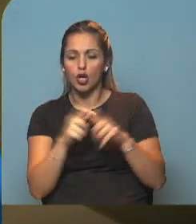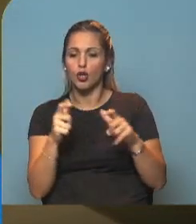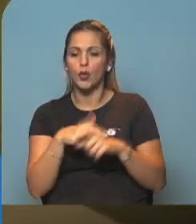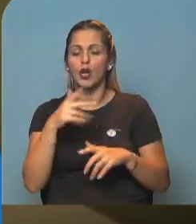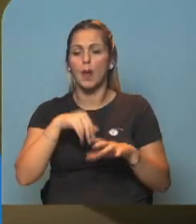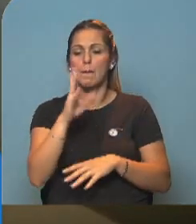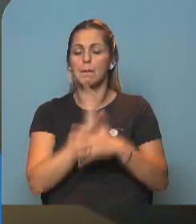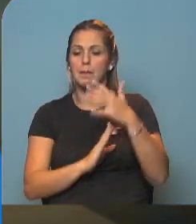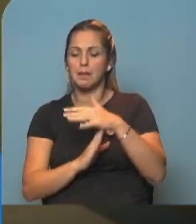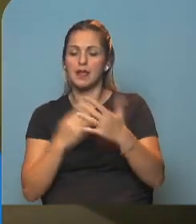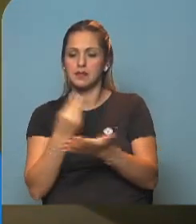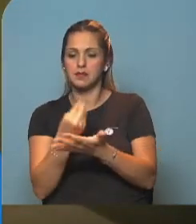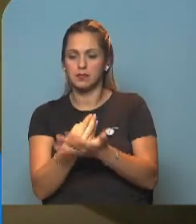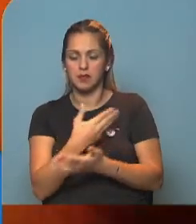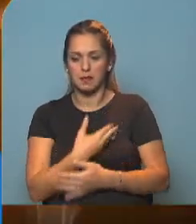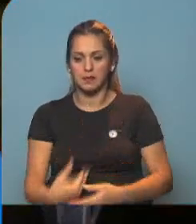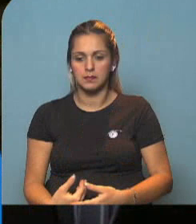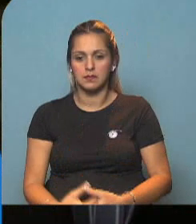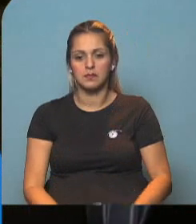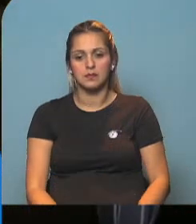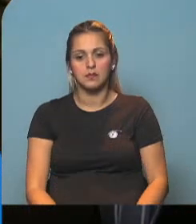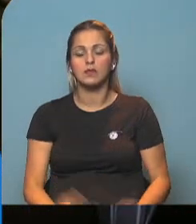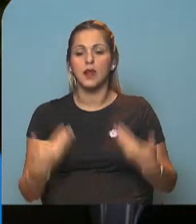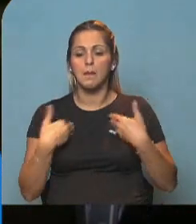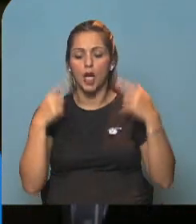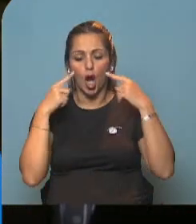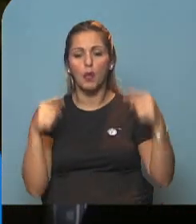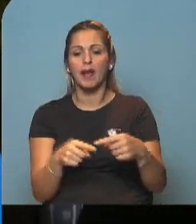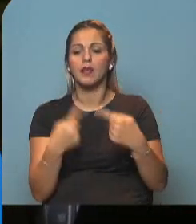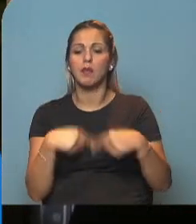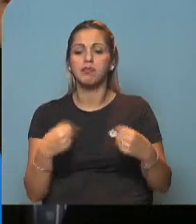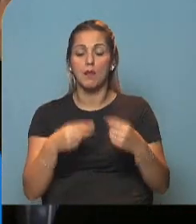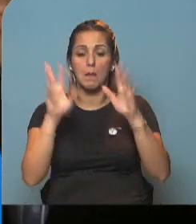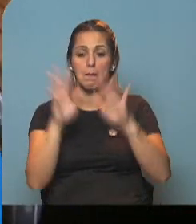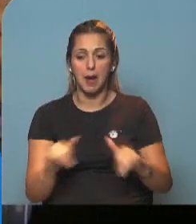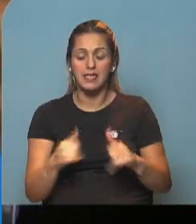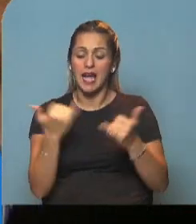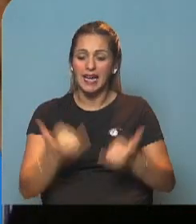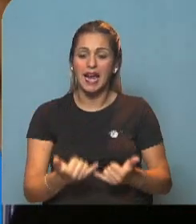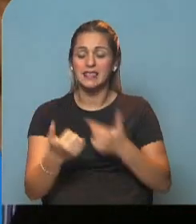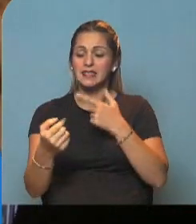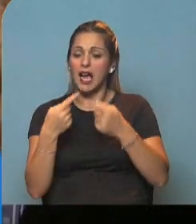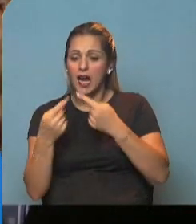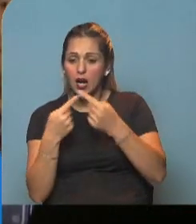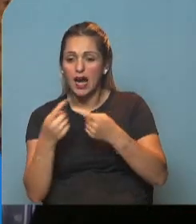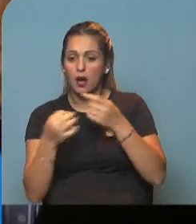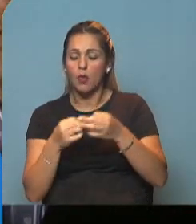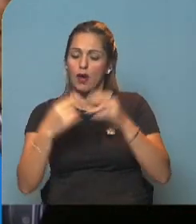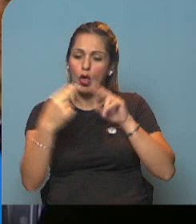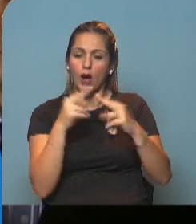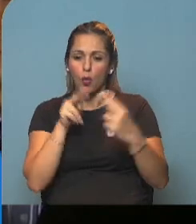principales candidatos a presidente. Mi objetivo es la paz, mi objetivo es la concordia, mi objetivo es el